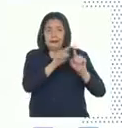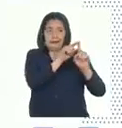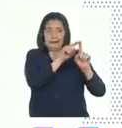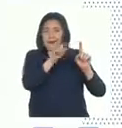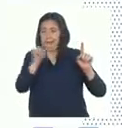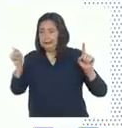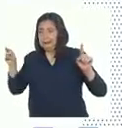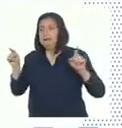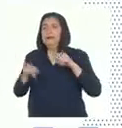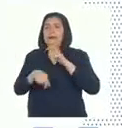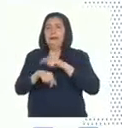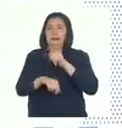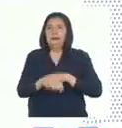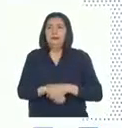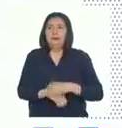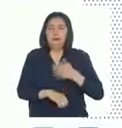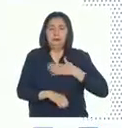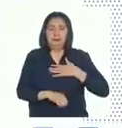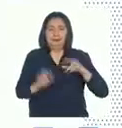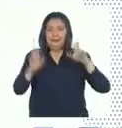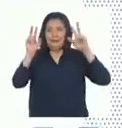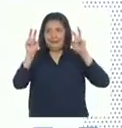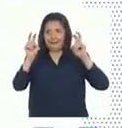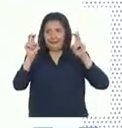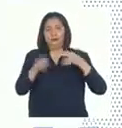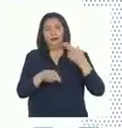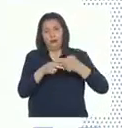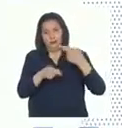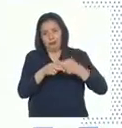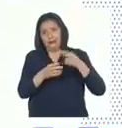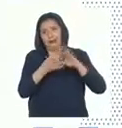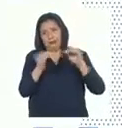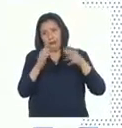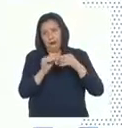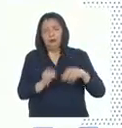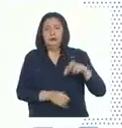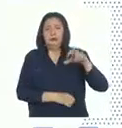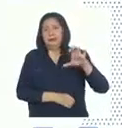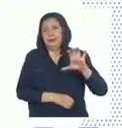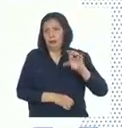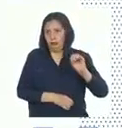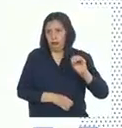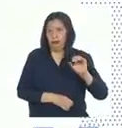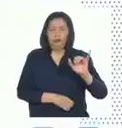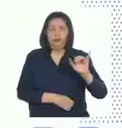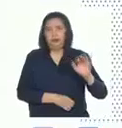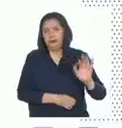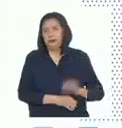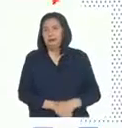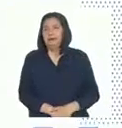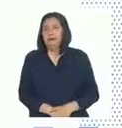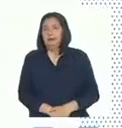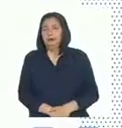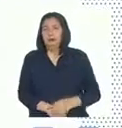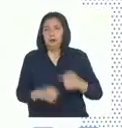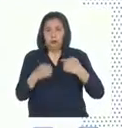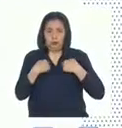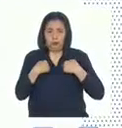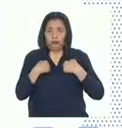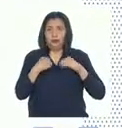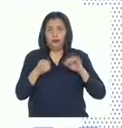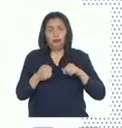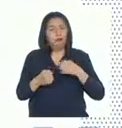tiempo. Mi título sería el nombre del cuento, Paco Yunque.